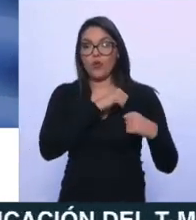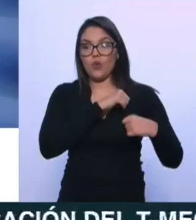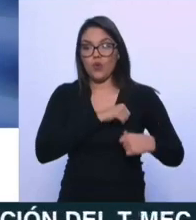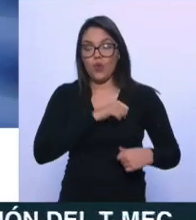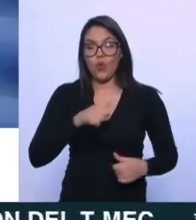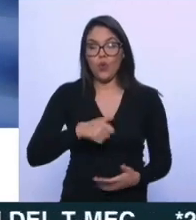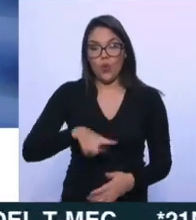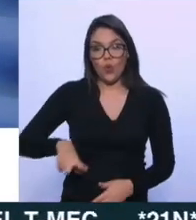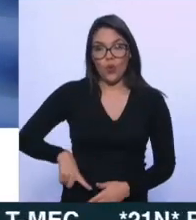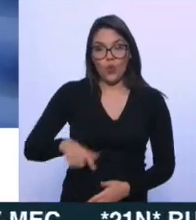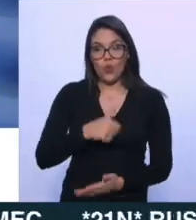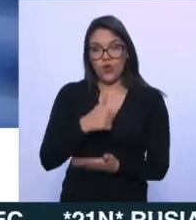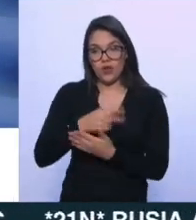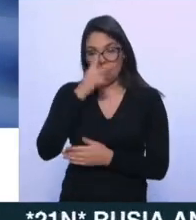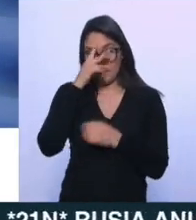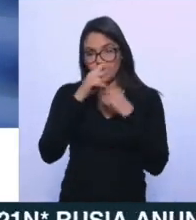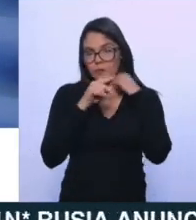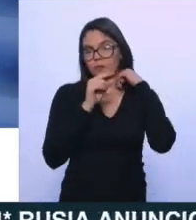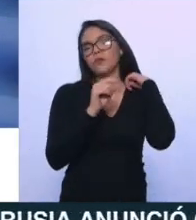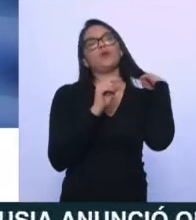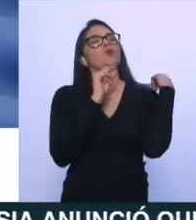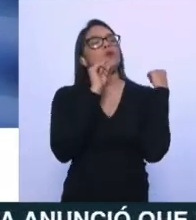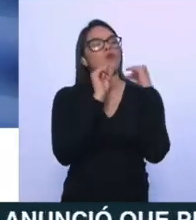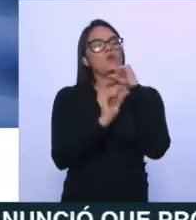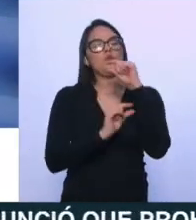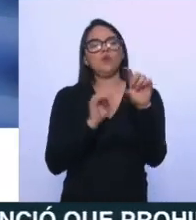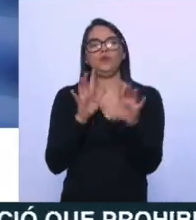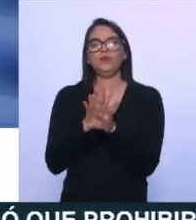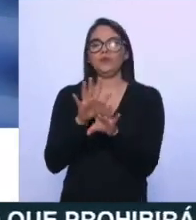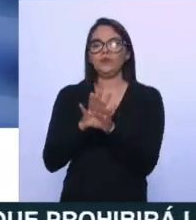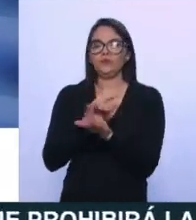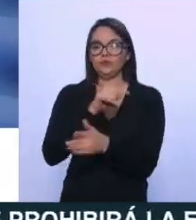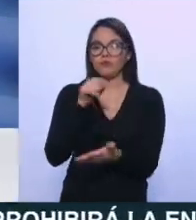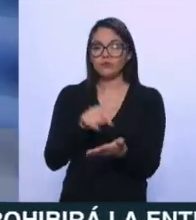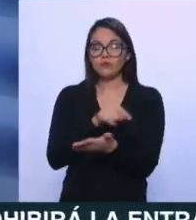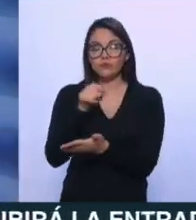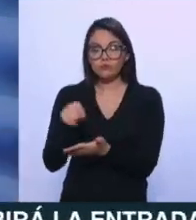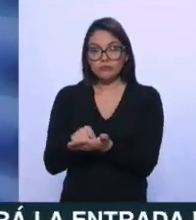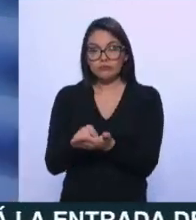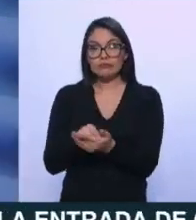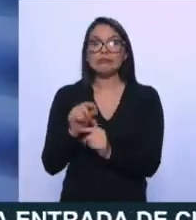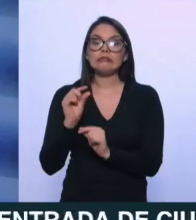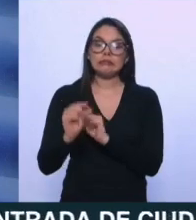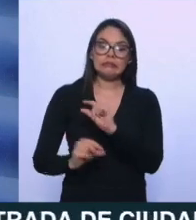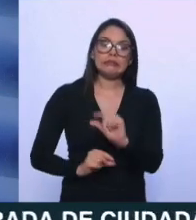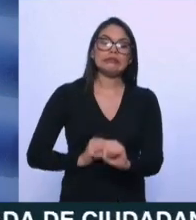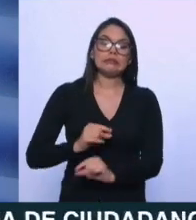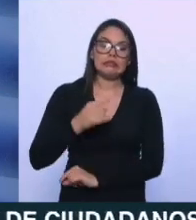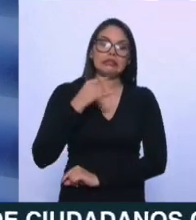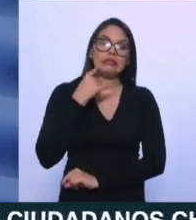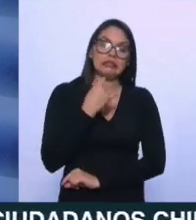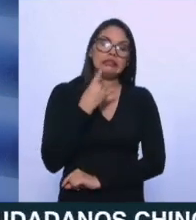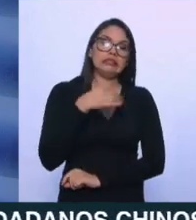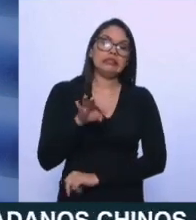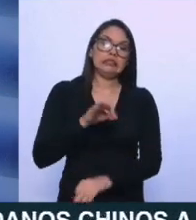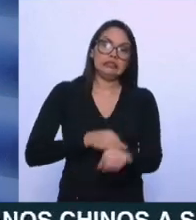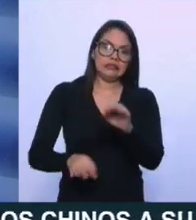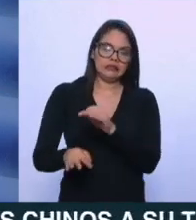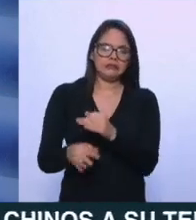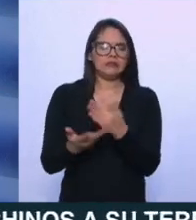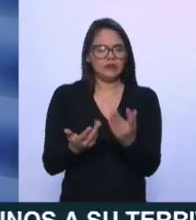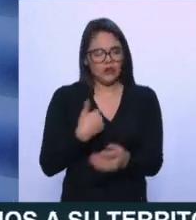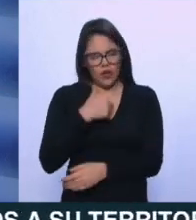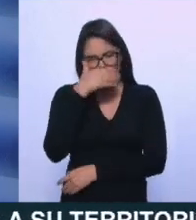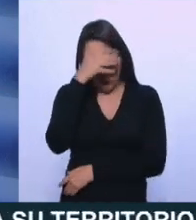ido sustituyendo ciertas rutas paulatinamente, pero es un esfuerzo muy grande. Yo estoy contigo, debe haber más participación